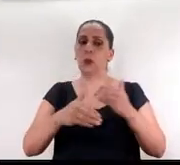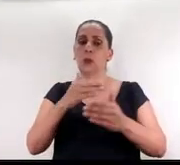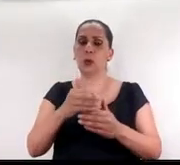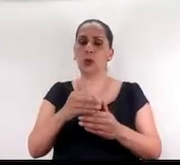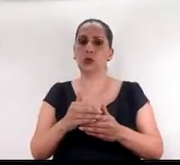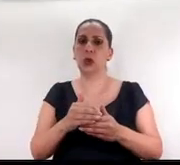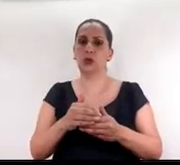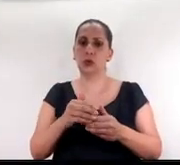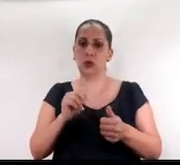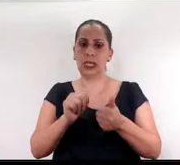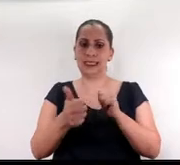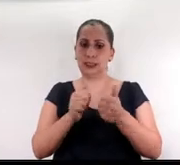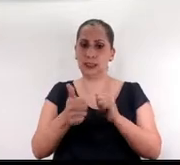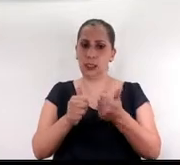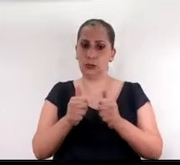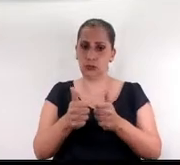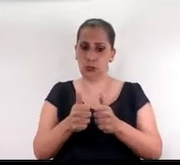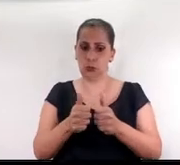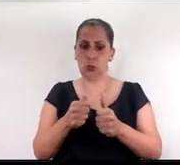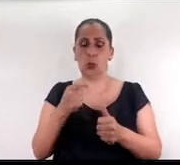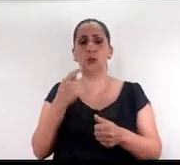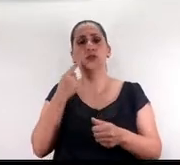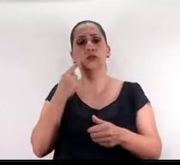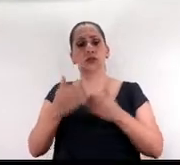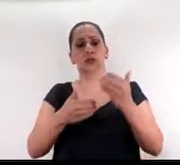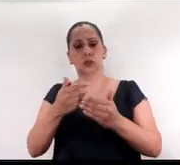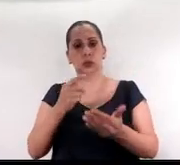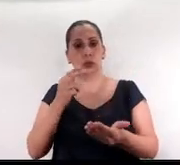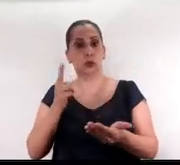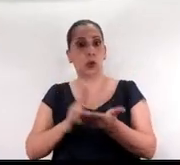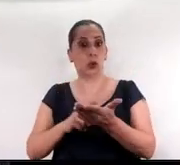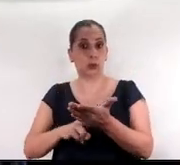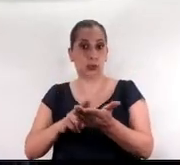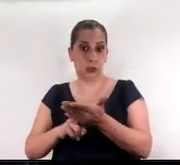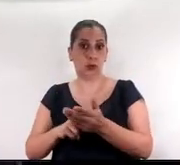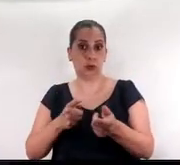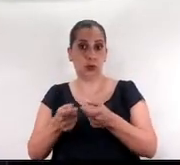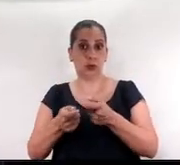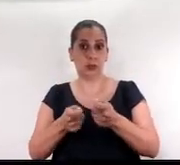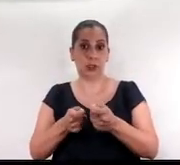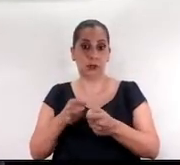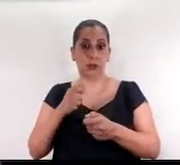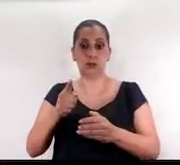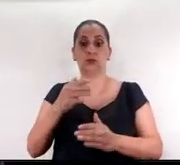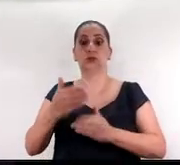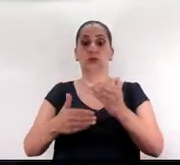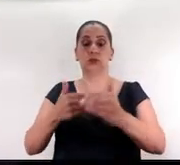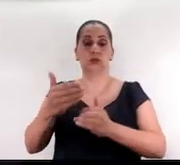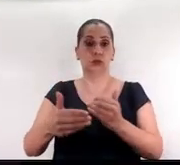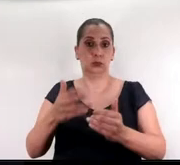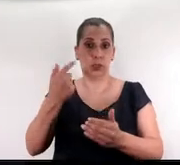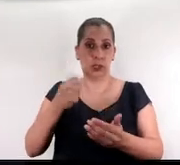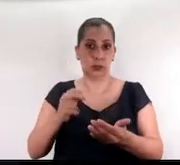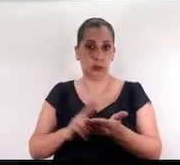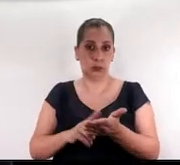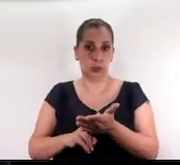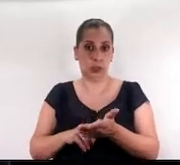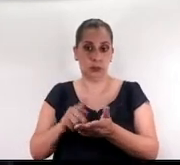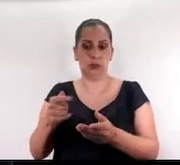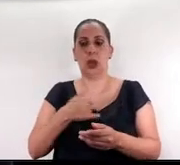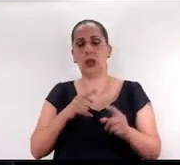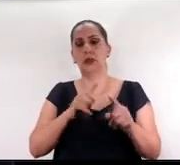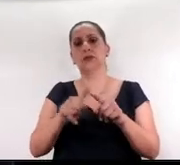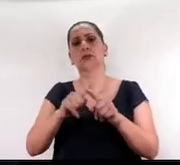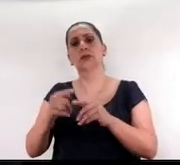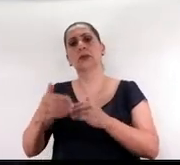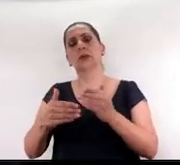licitación y en el proceso de la contratación administrativa, el curso de esa contratación, porque ahí también existen muchos procesos.